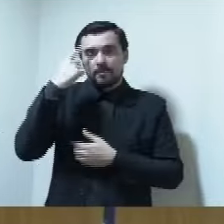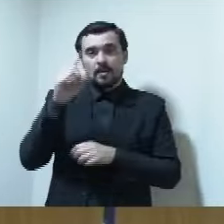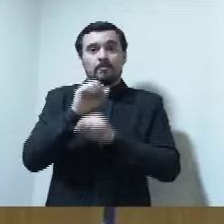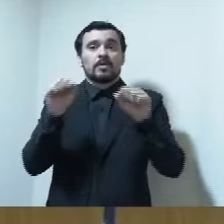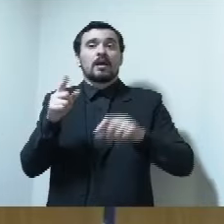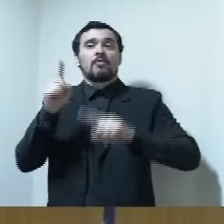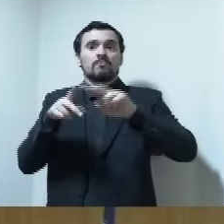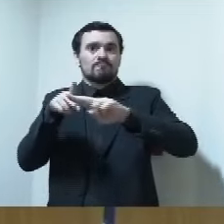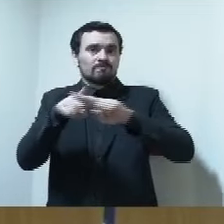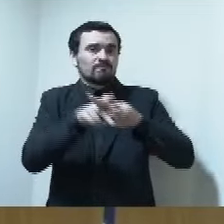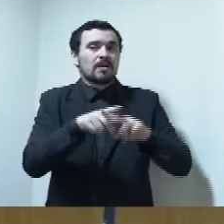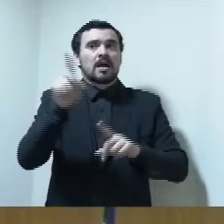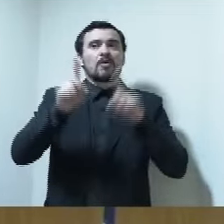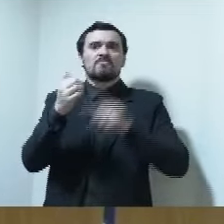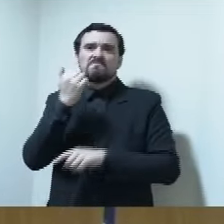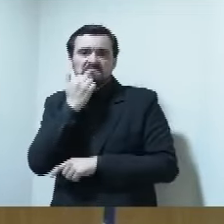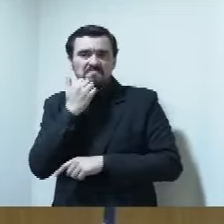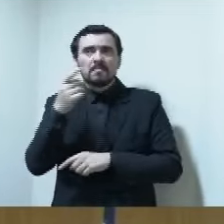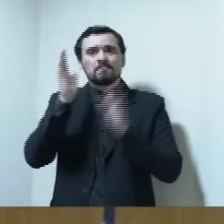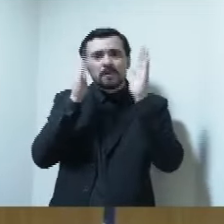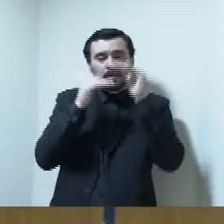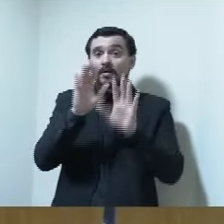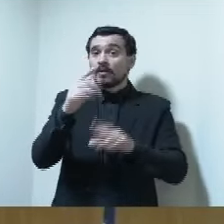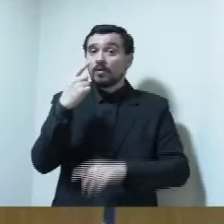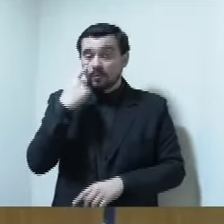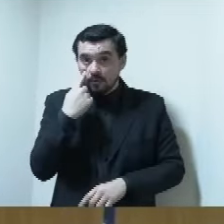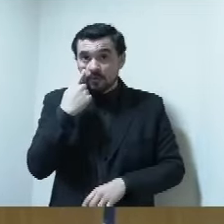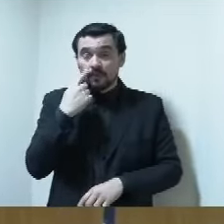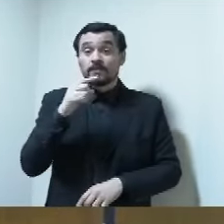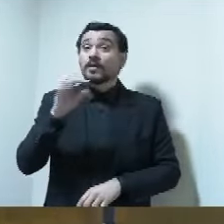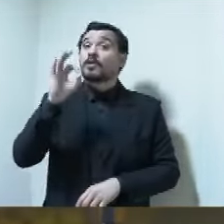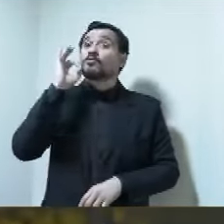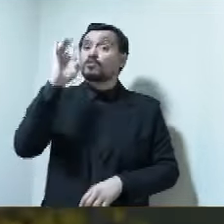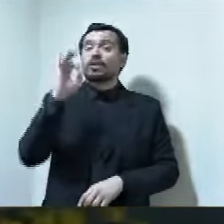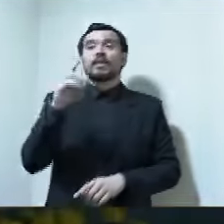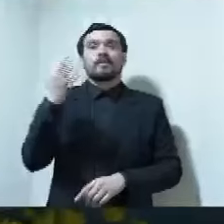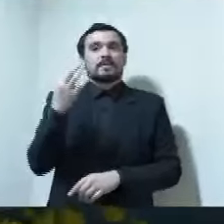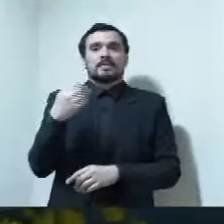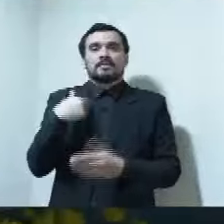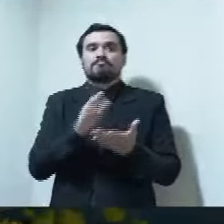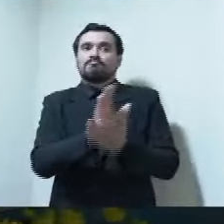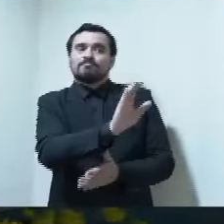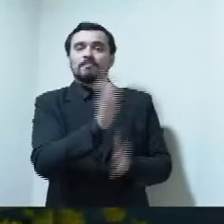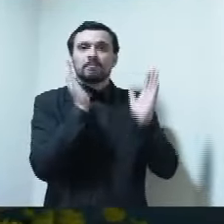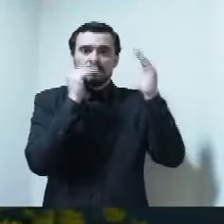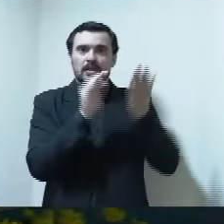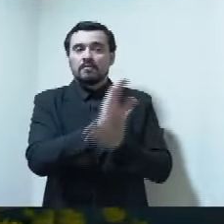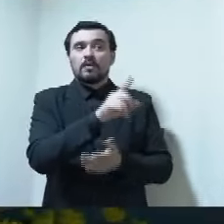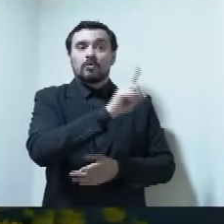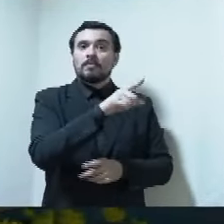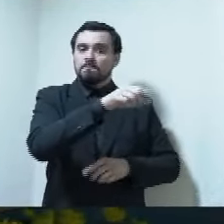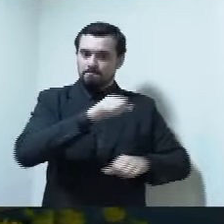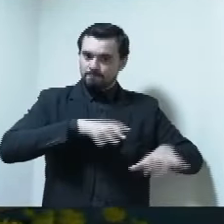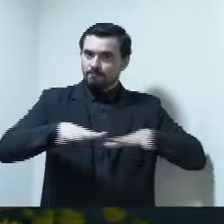frenos a potenciales abusos del sector privado. Pero ojo, nunca debe asfixiar la iniciativa privada, que es el verdadero motor